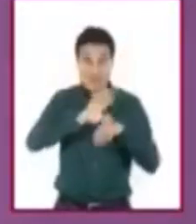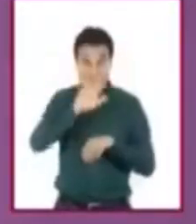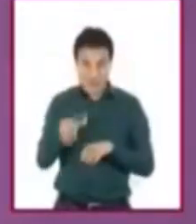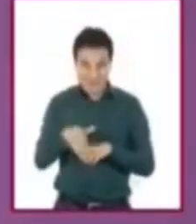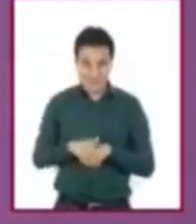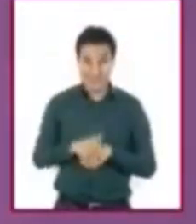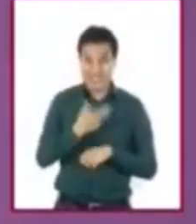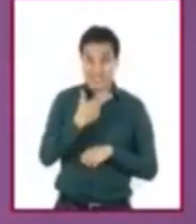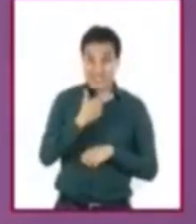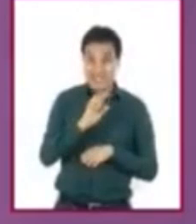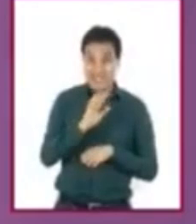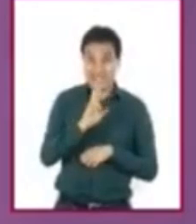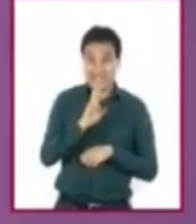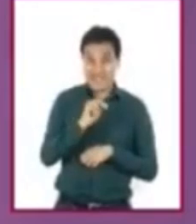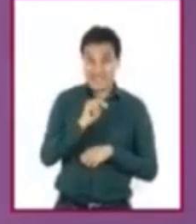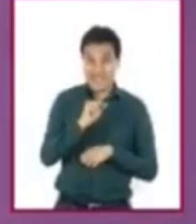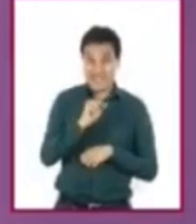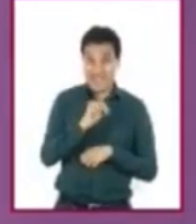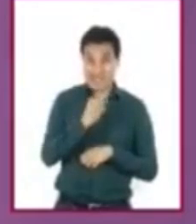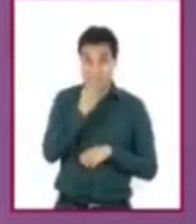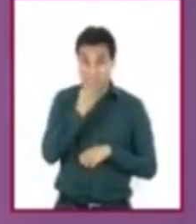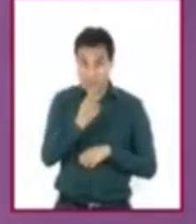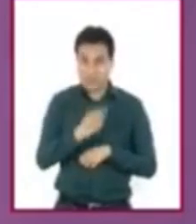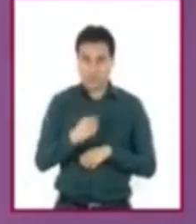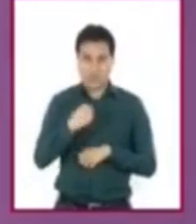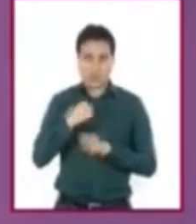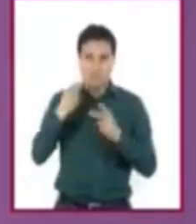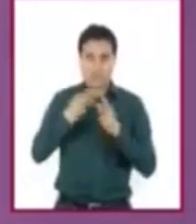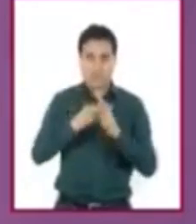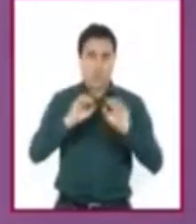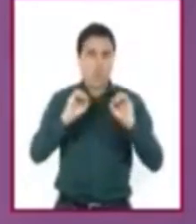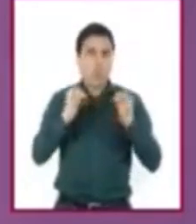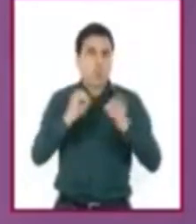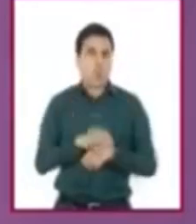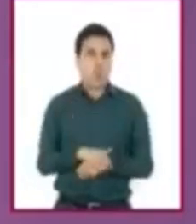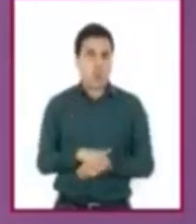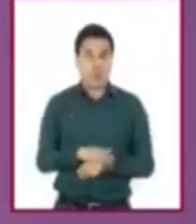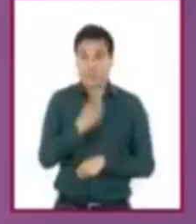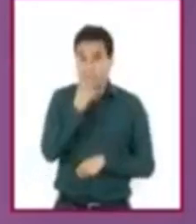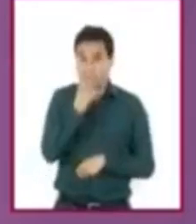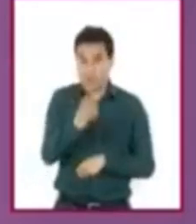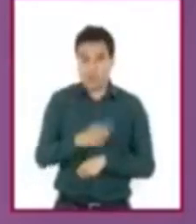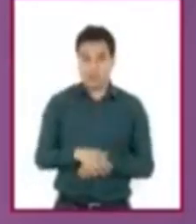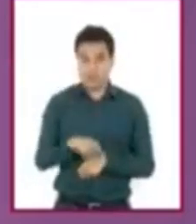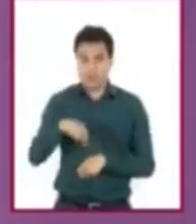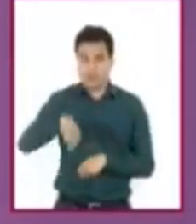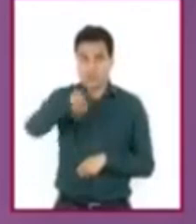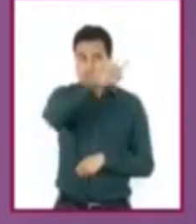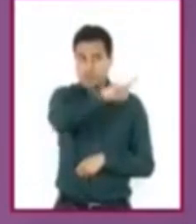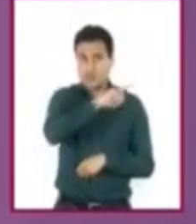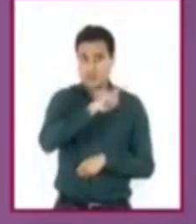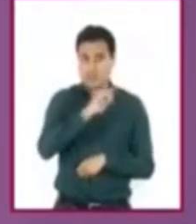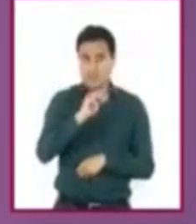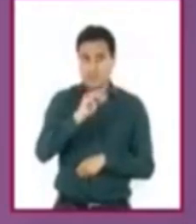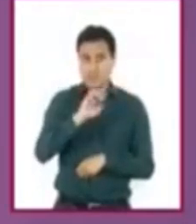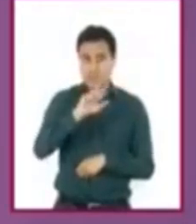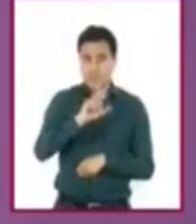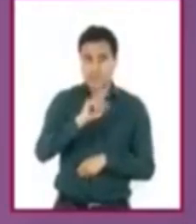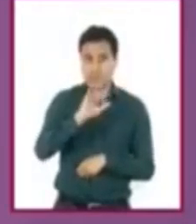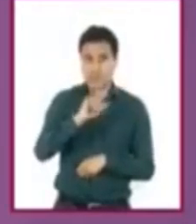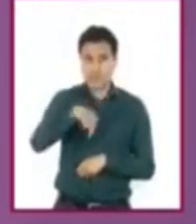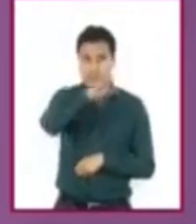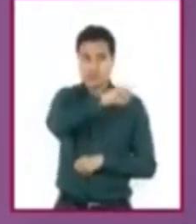Cortés quería demostrar que él no provocó su muerte. Por ello dijo que fueron los mexicas los que lanzaron una piedra y lo